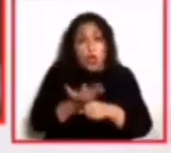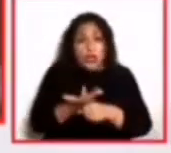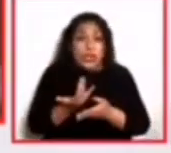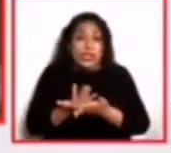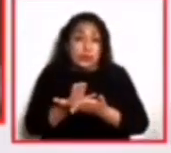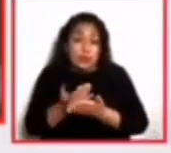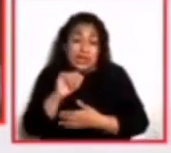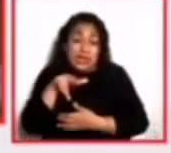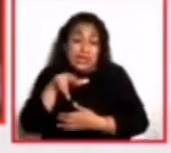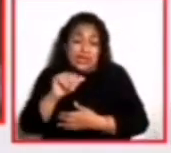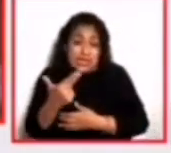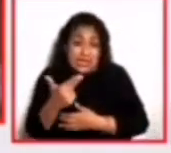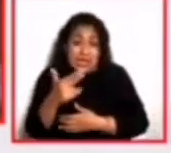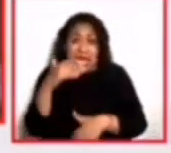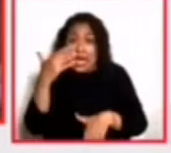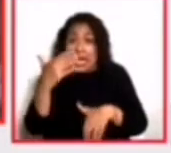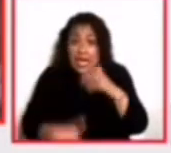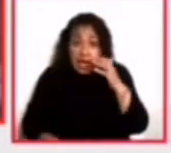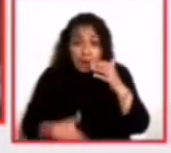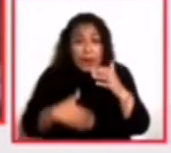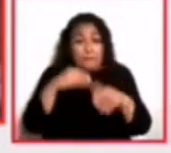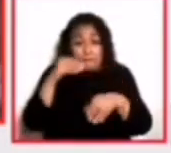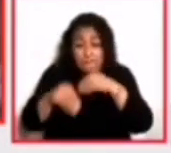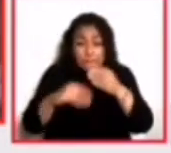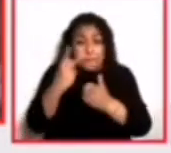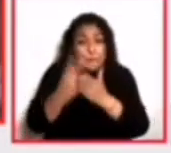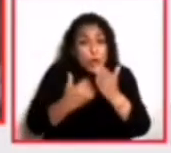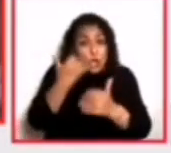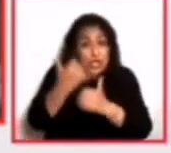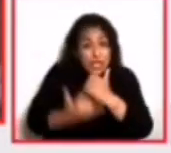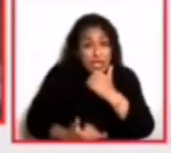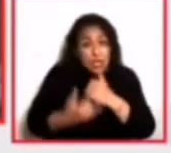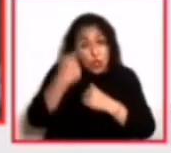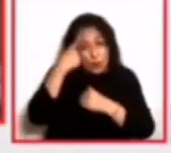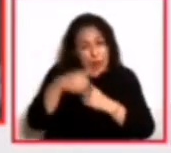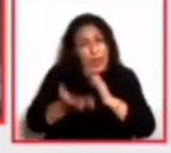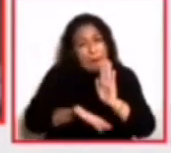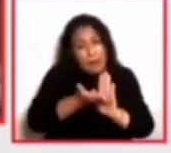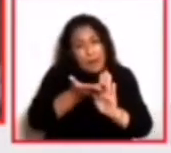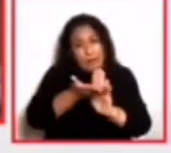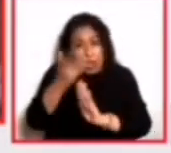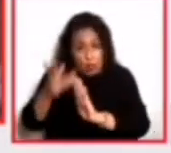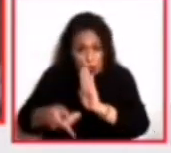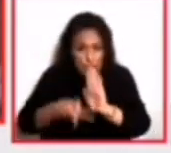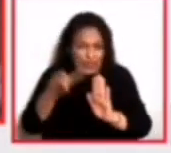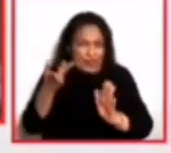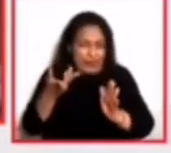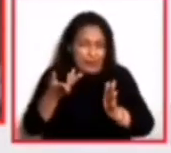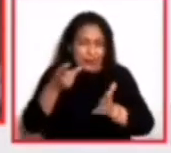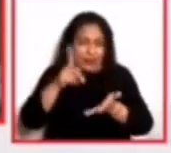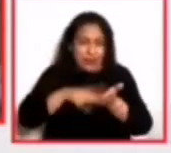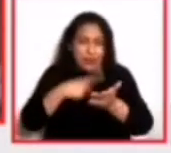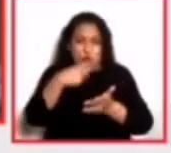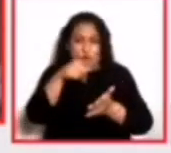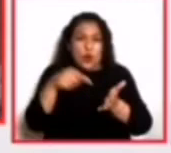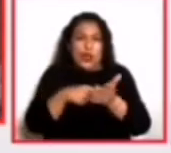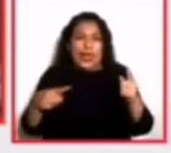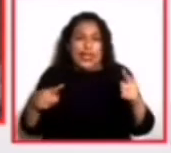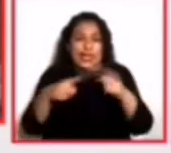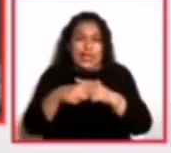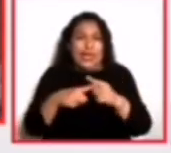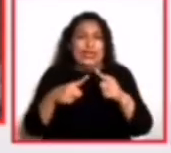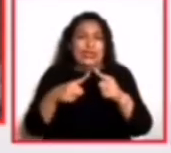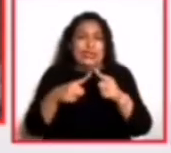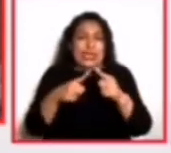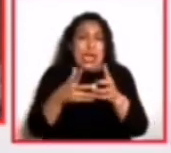Lina termina la elaboración del proyecto de restauración de la Catedral Metropolitana